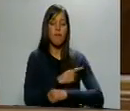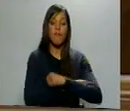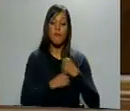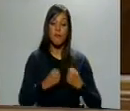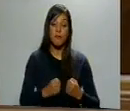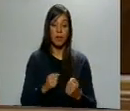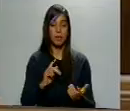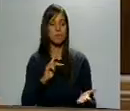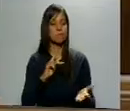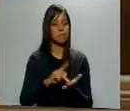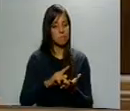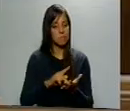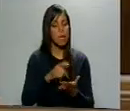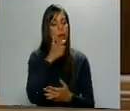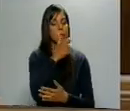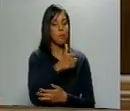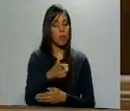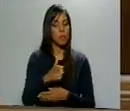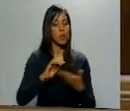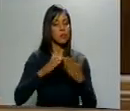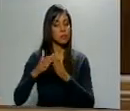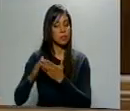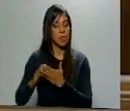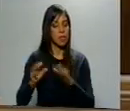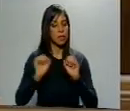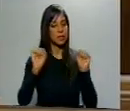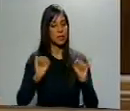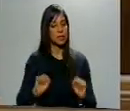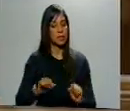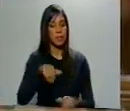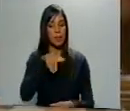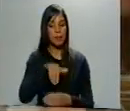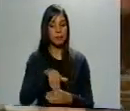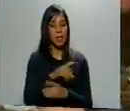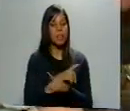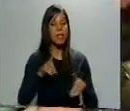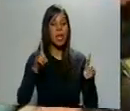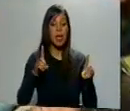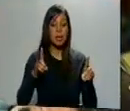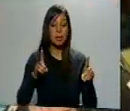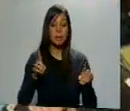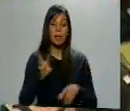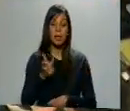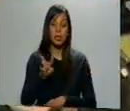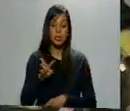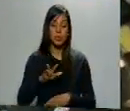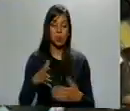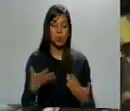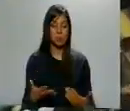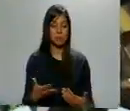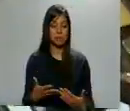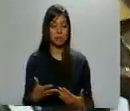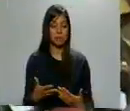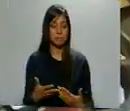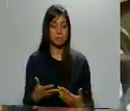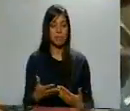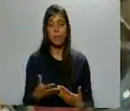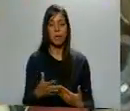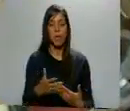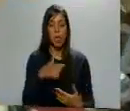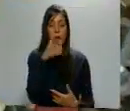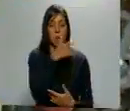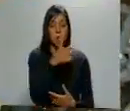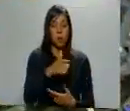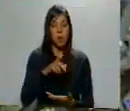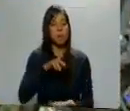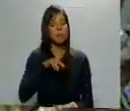la participación del pueblo y el sistema democrático venezolano. Que nada atente contra la participación